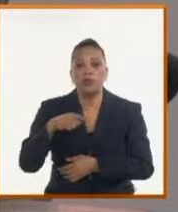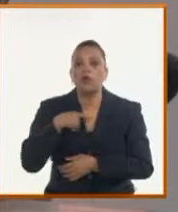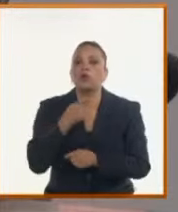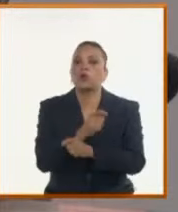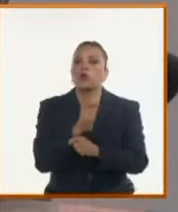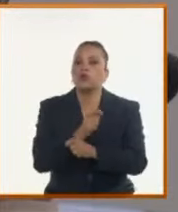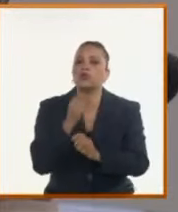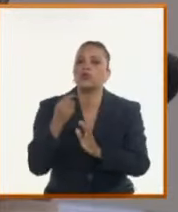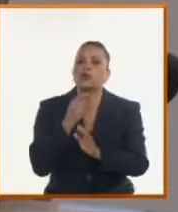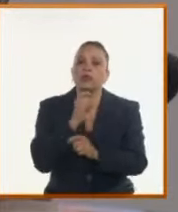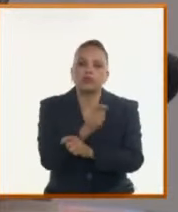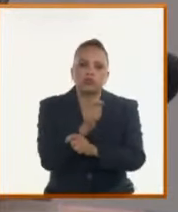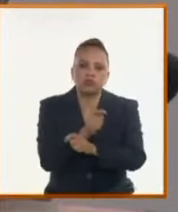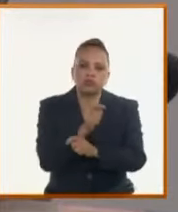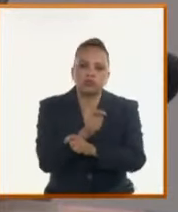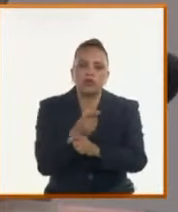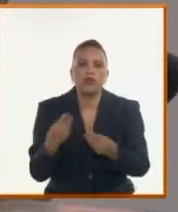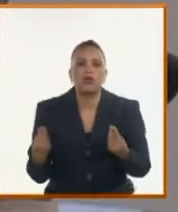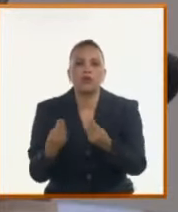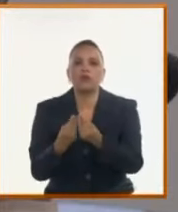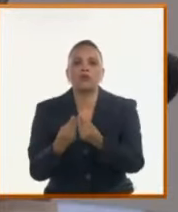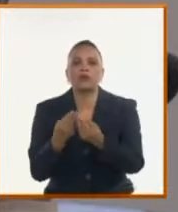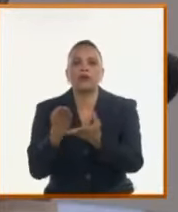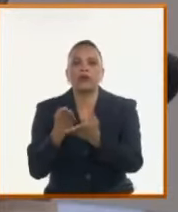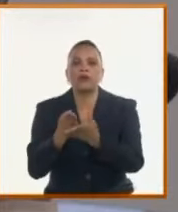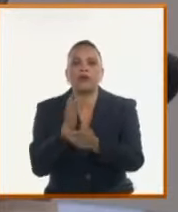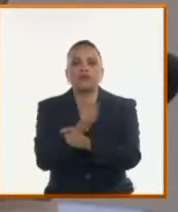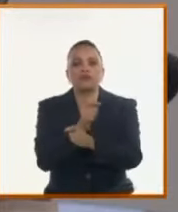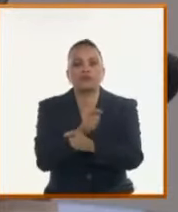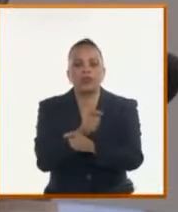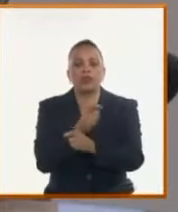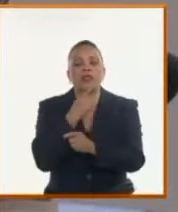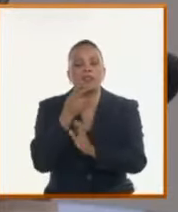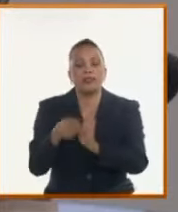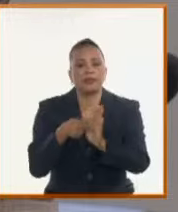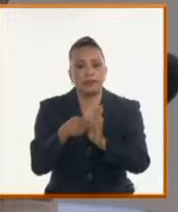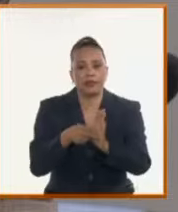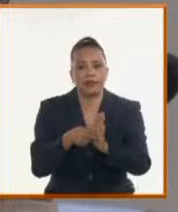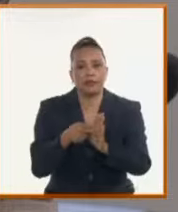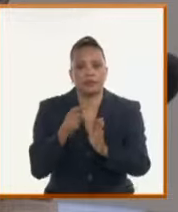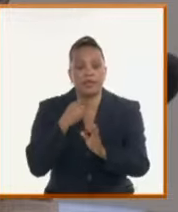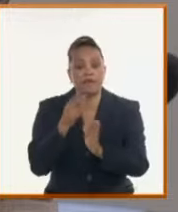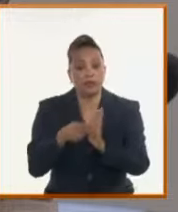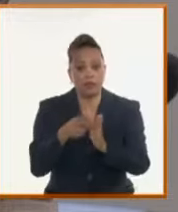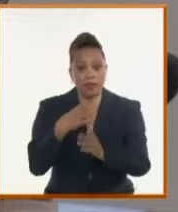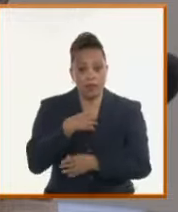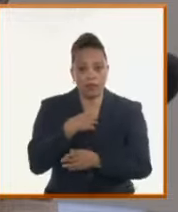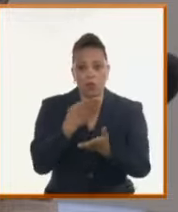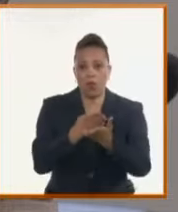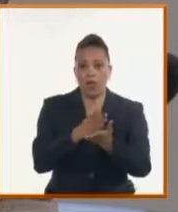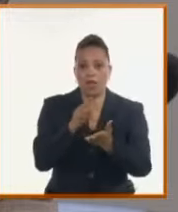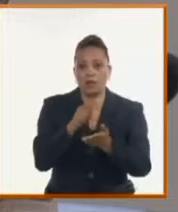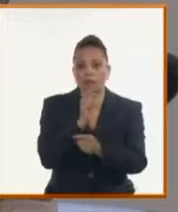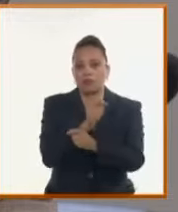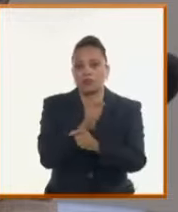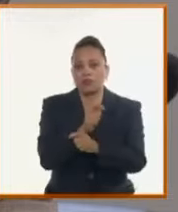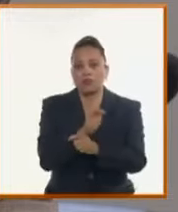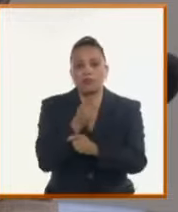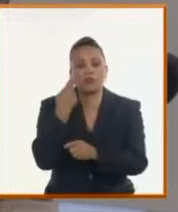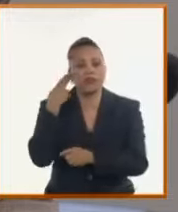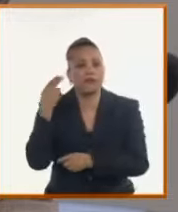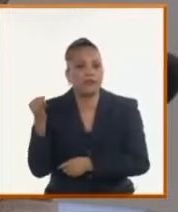compartimos con la escuela de capacitación ferroviaria porque el ferrocarril tiene su propia escuela donde hoy le damos curso de habilitación a la